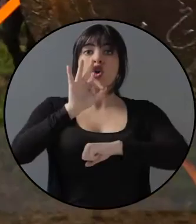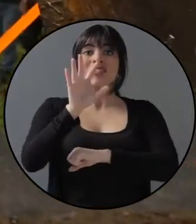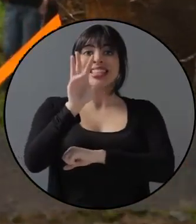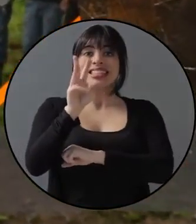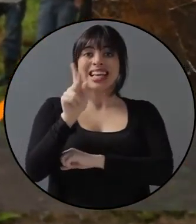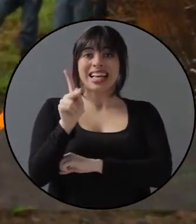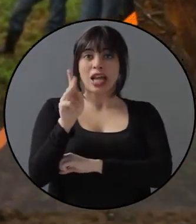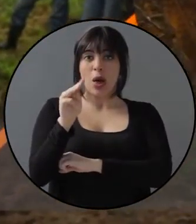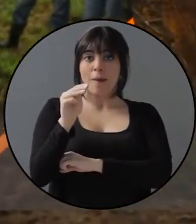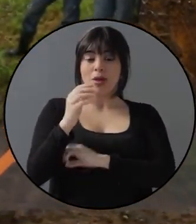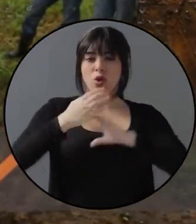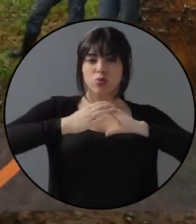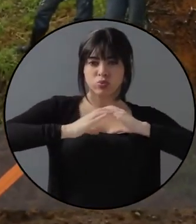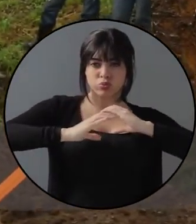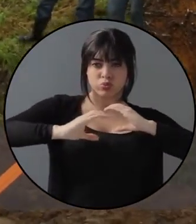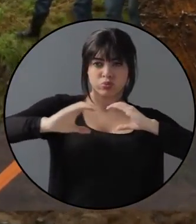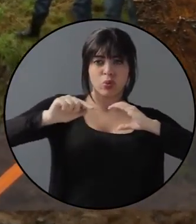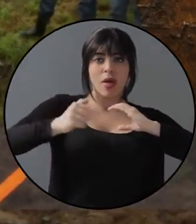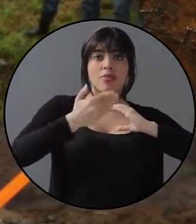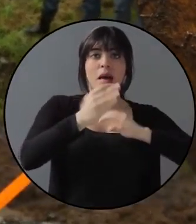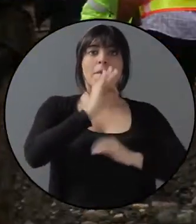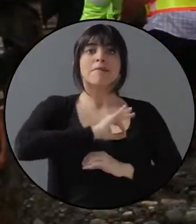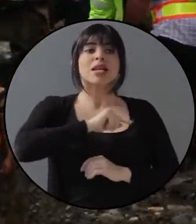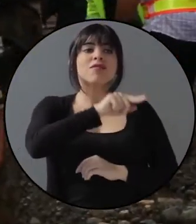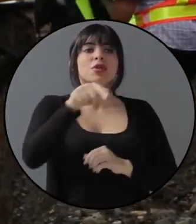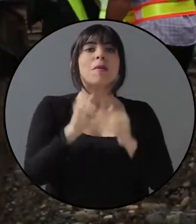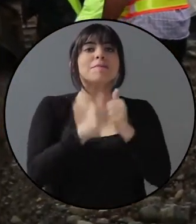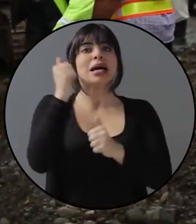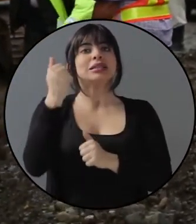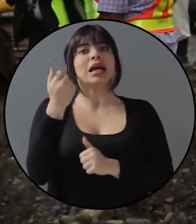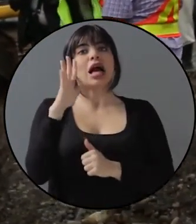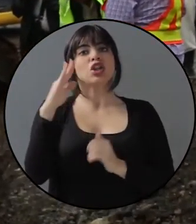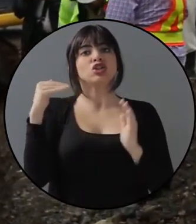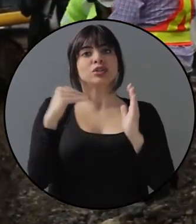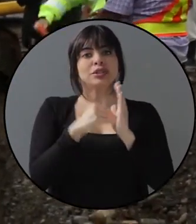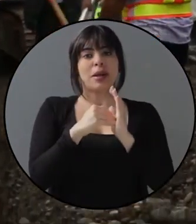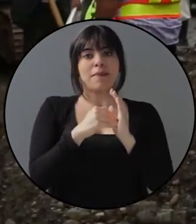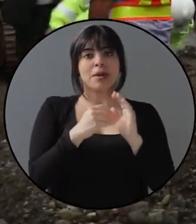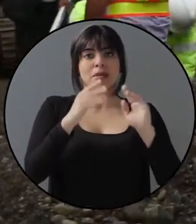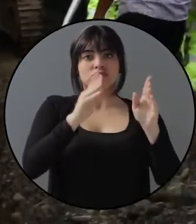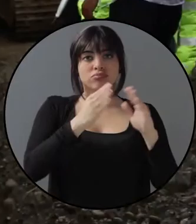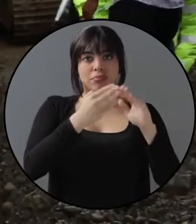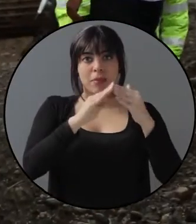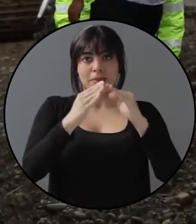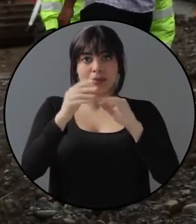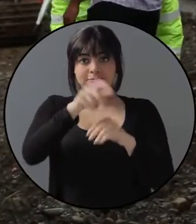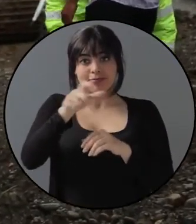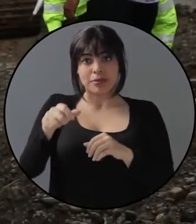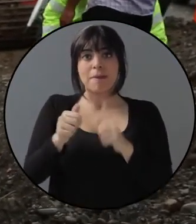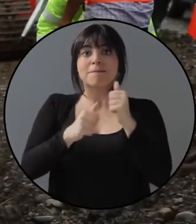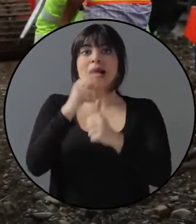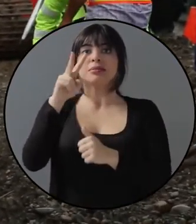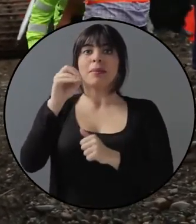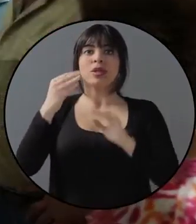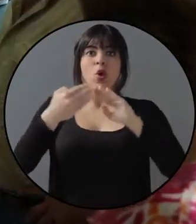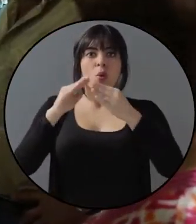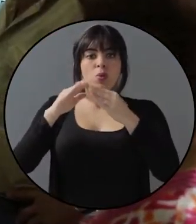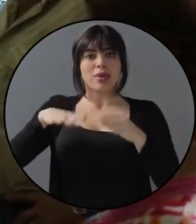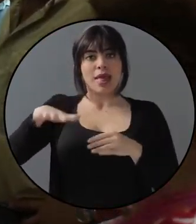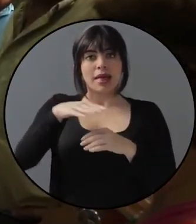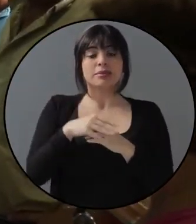que instalará 96 kilómetros de tuberías para beneficiar a más de 14.000 habitantes en 20